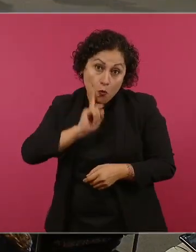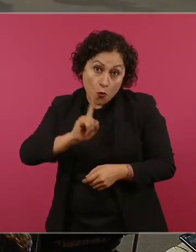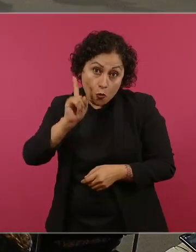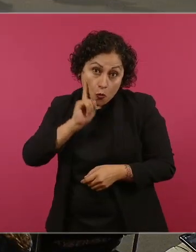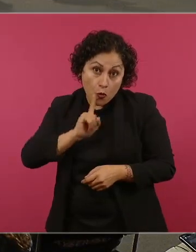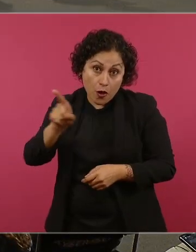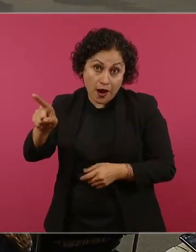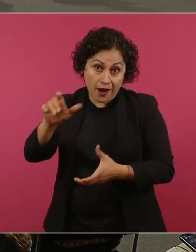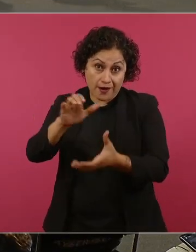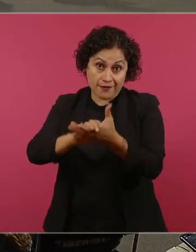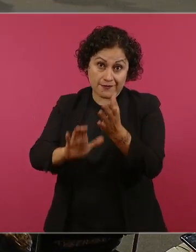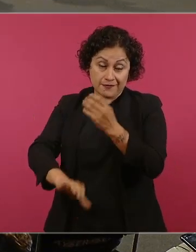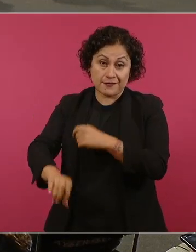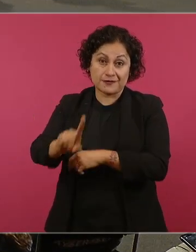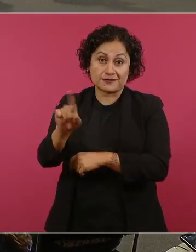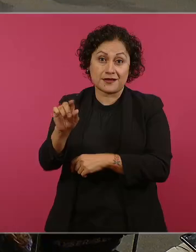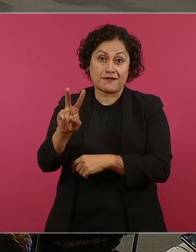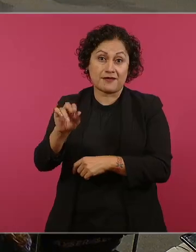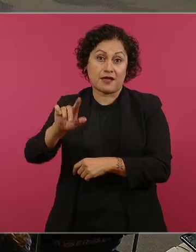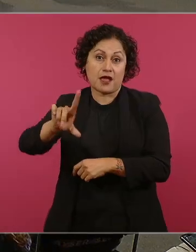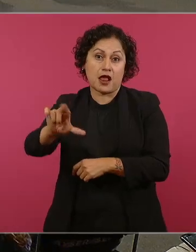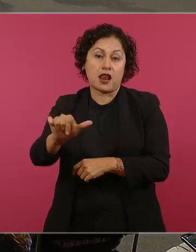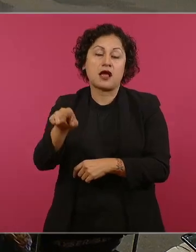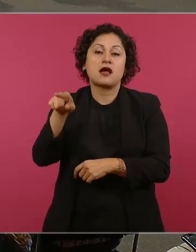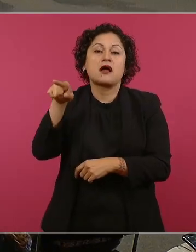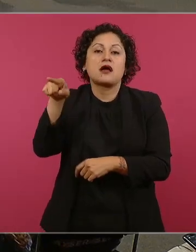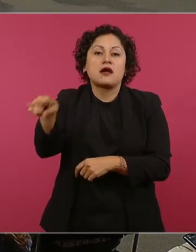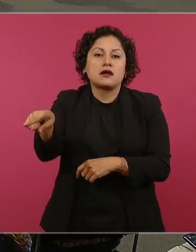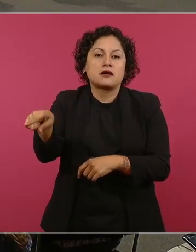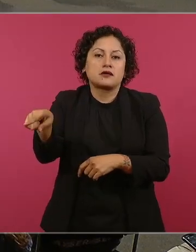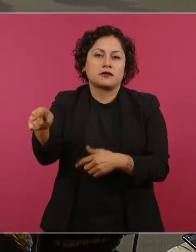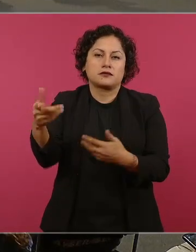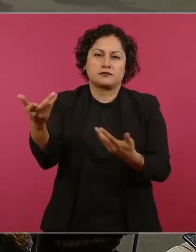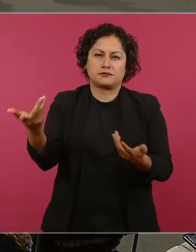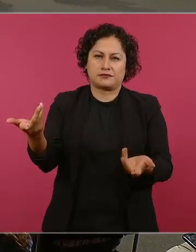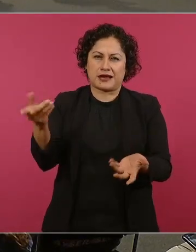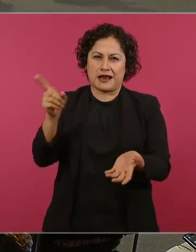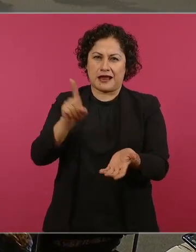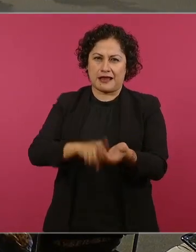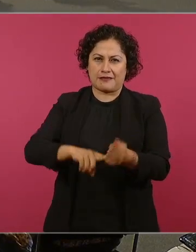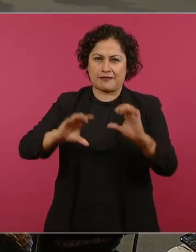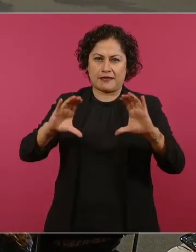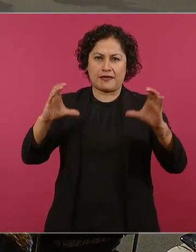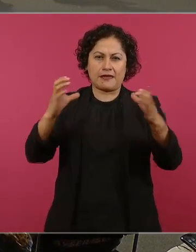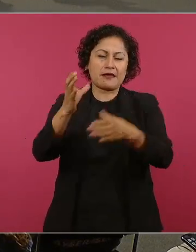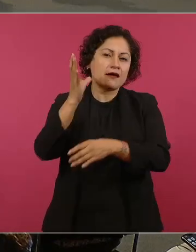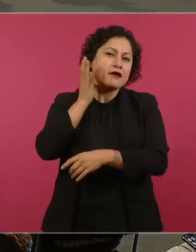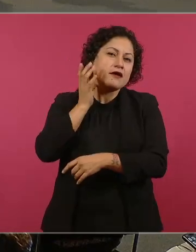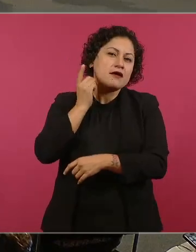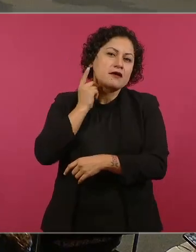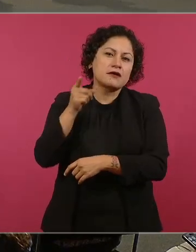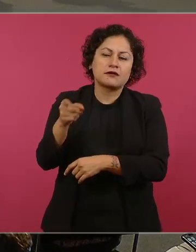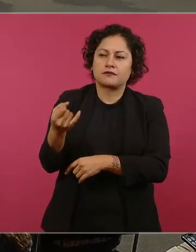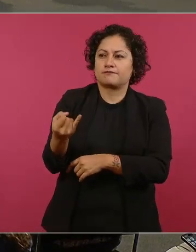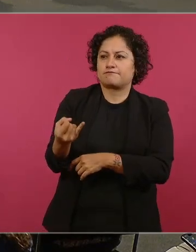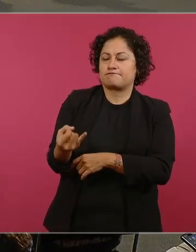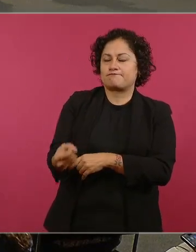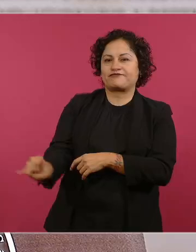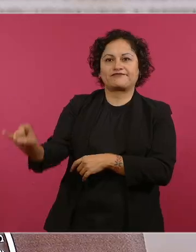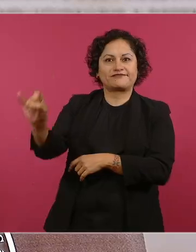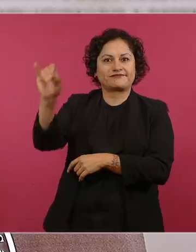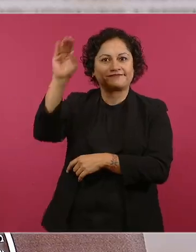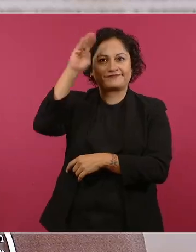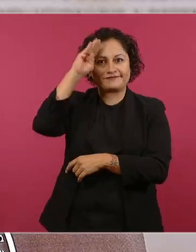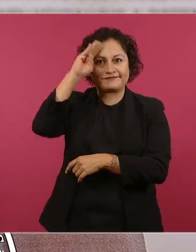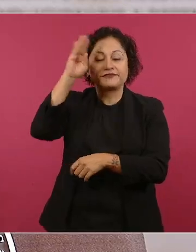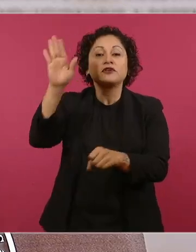Margarita Zavala, ella estaba en el pleno del Congreso y ya, se la voló, porque dice que el